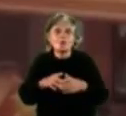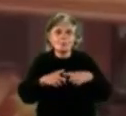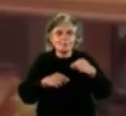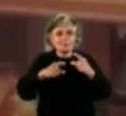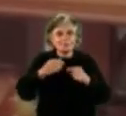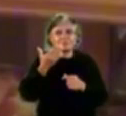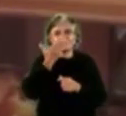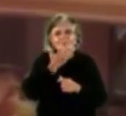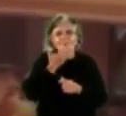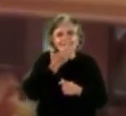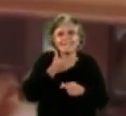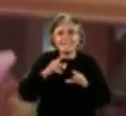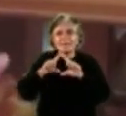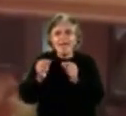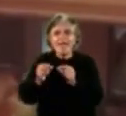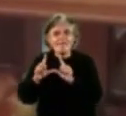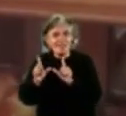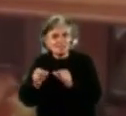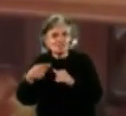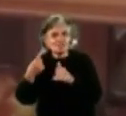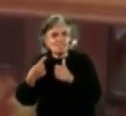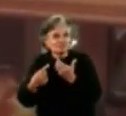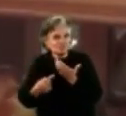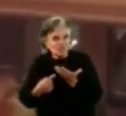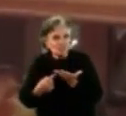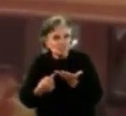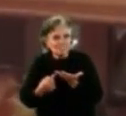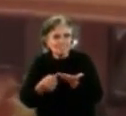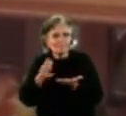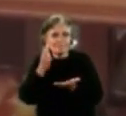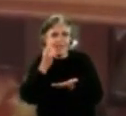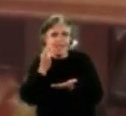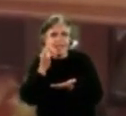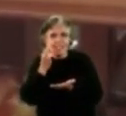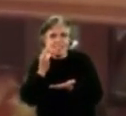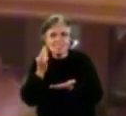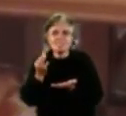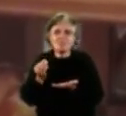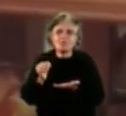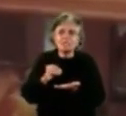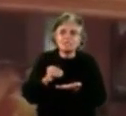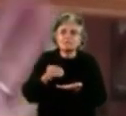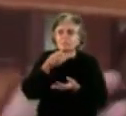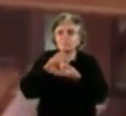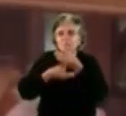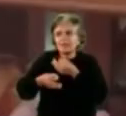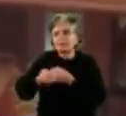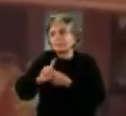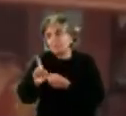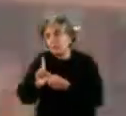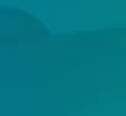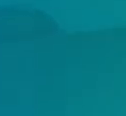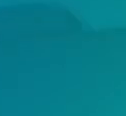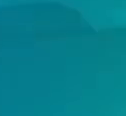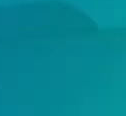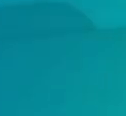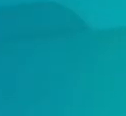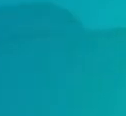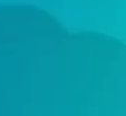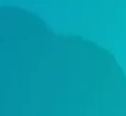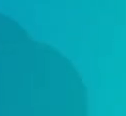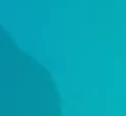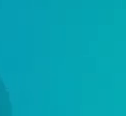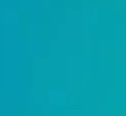crema, de factura, todo lo que lleva algo que podamos a no vender. Antes lo teníamos, ahora solamente por pedido.